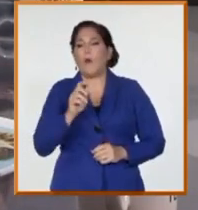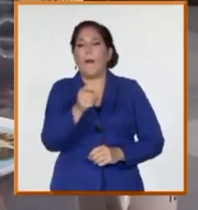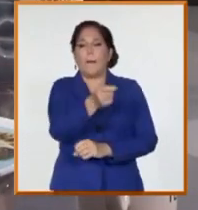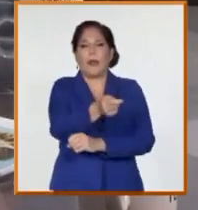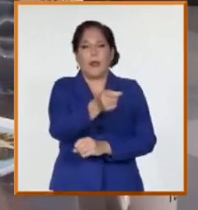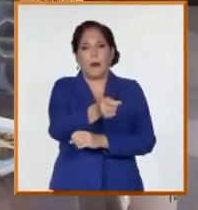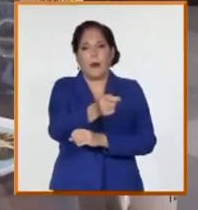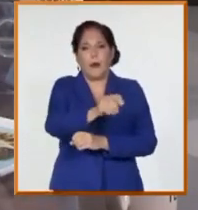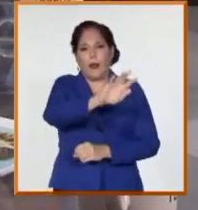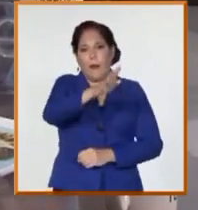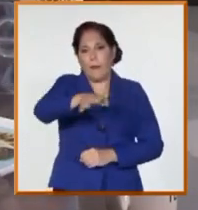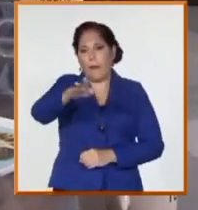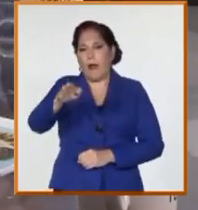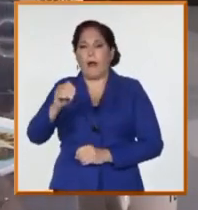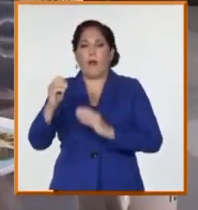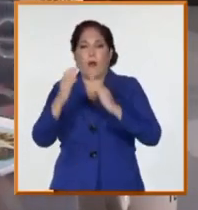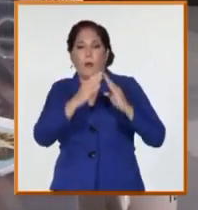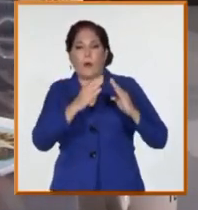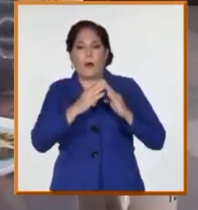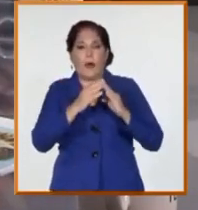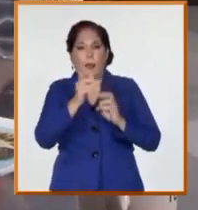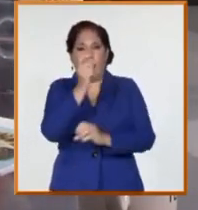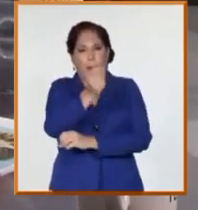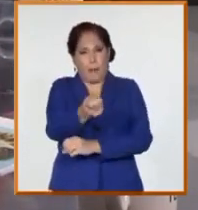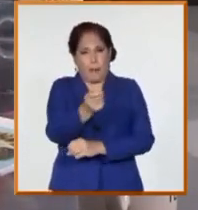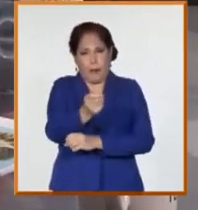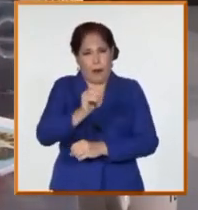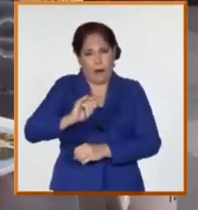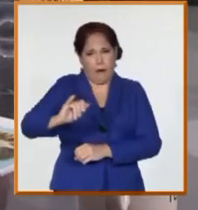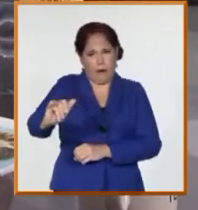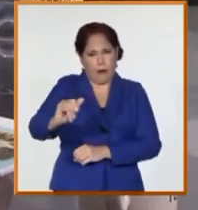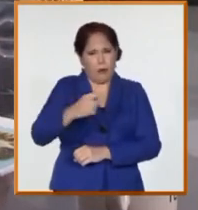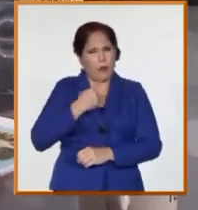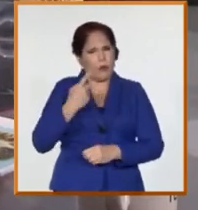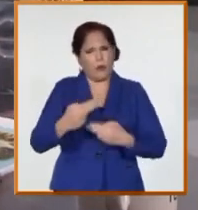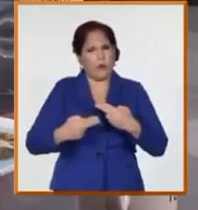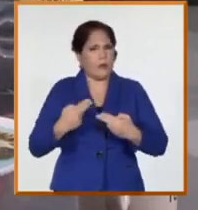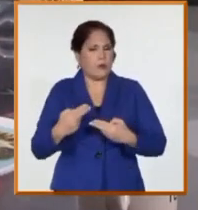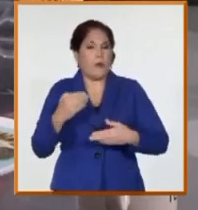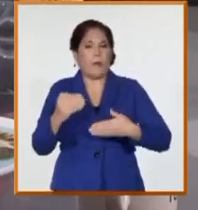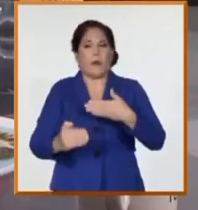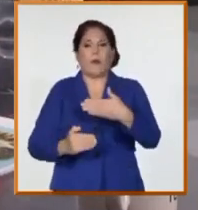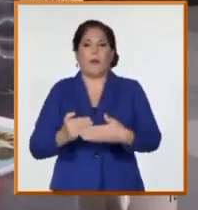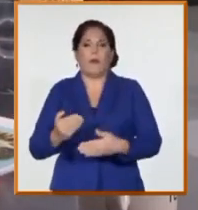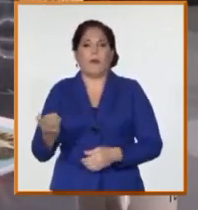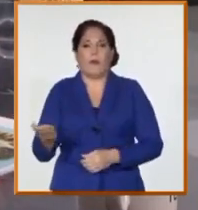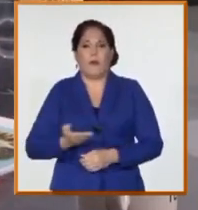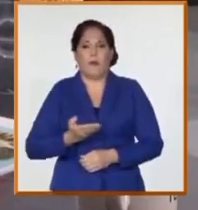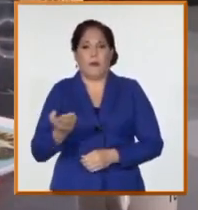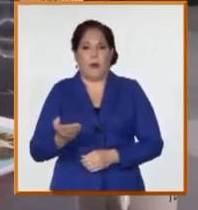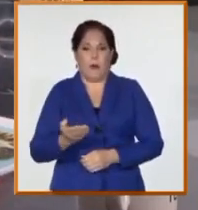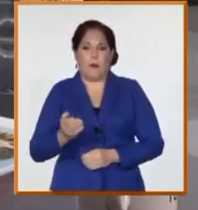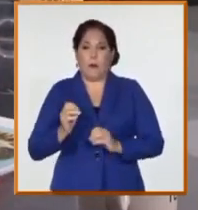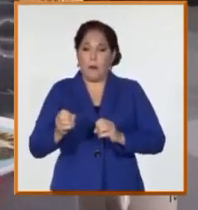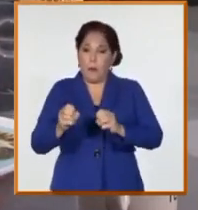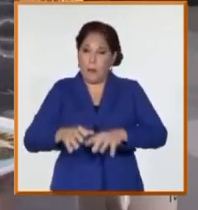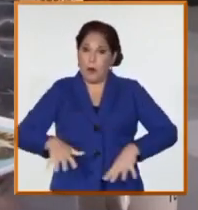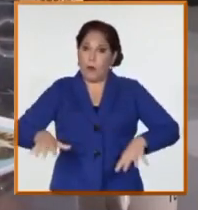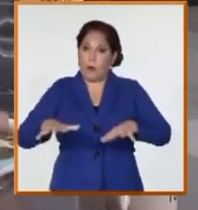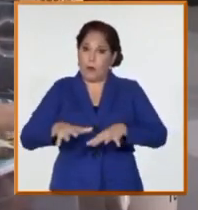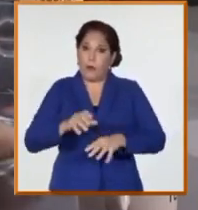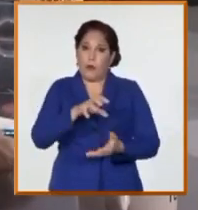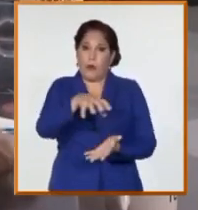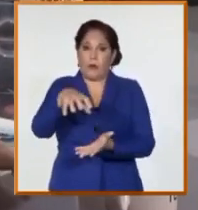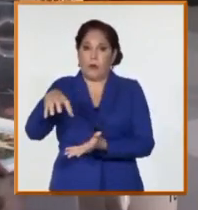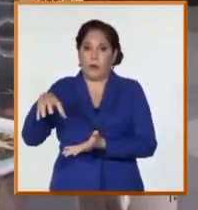en alta mar las comunidades que quieras más alejada Qué estamos haciendo para que el proceso fluya pero sea coherente con las condiciones que tiene cada